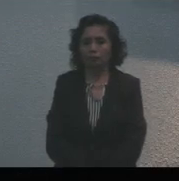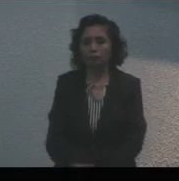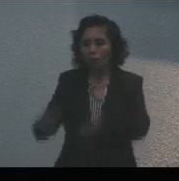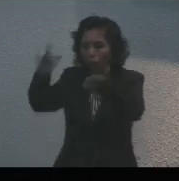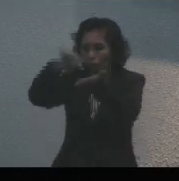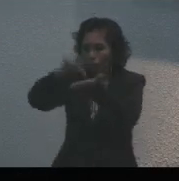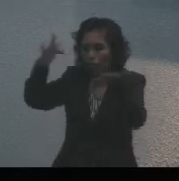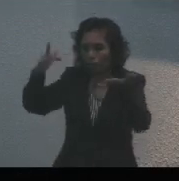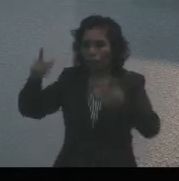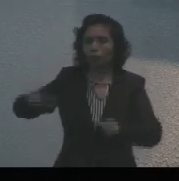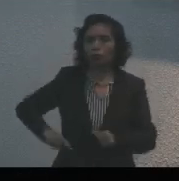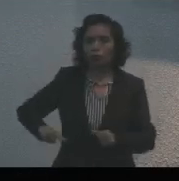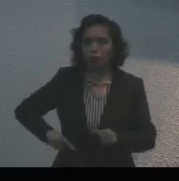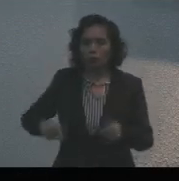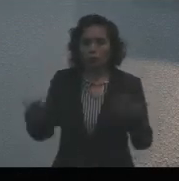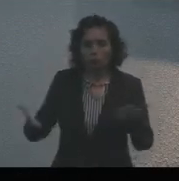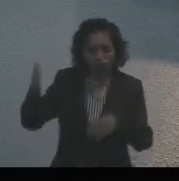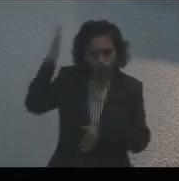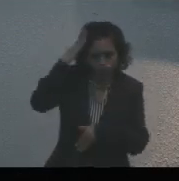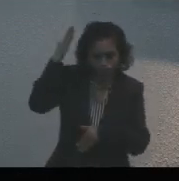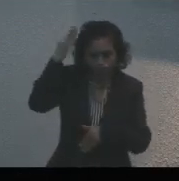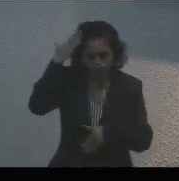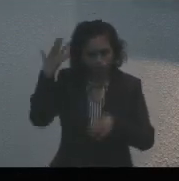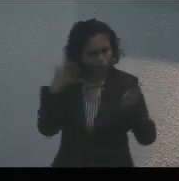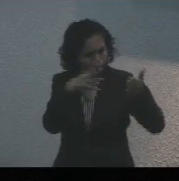Gracias, gobernadora, tu liderazgo nos inspira a todos.